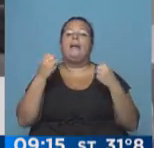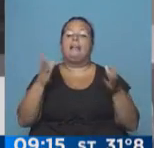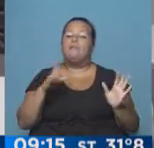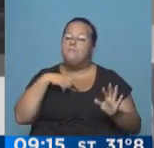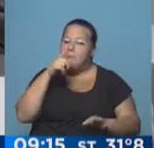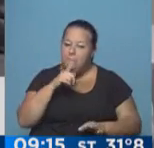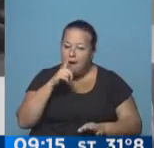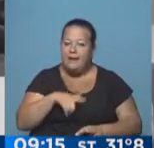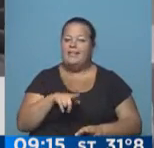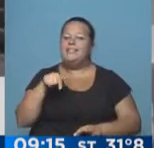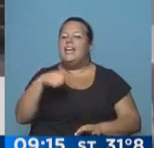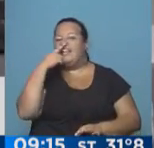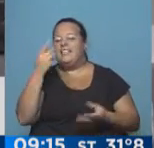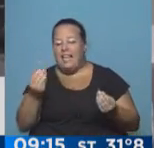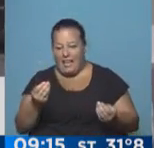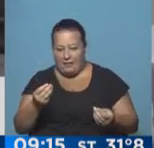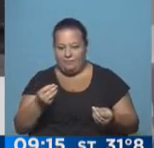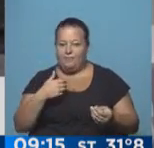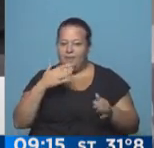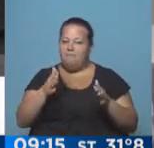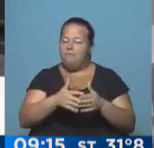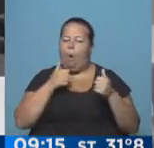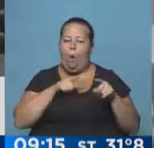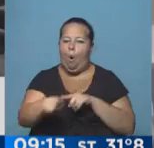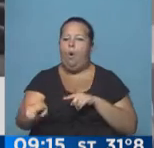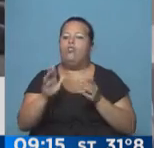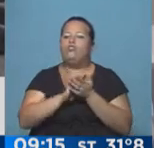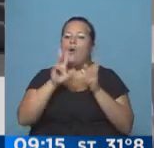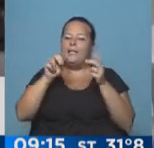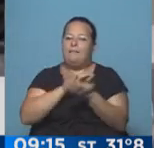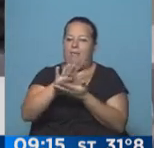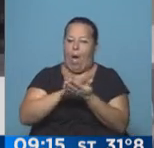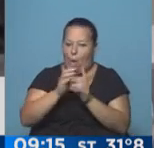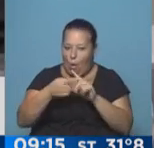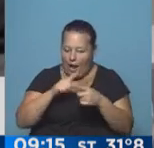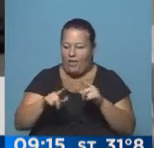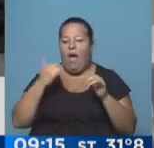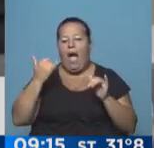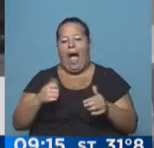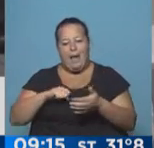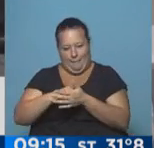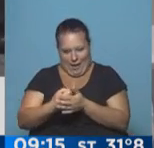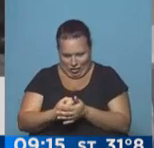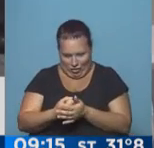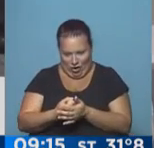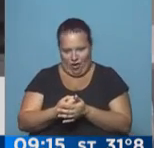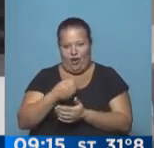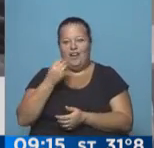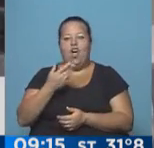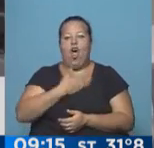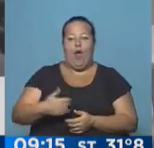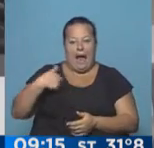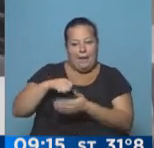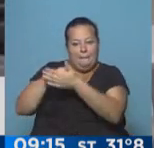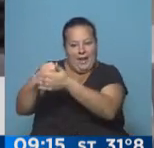me parece que lo interesante de esto es que se aceleró mucho el tema de la negociación hay una presión del gobierno